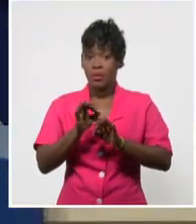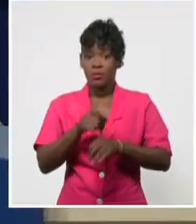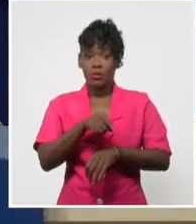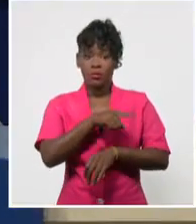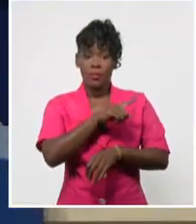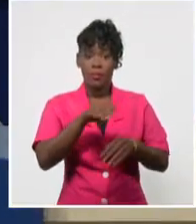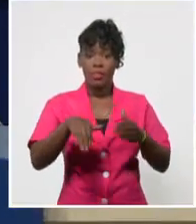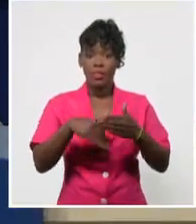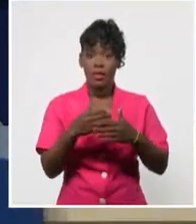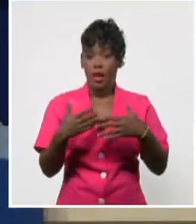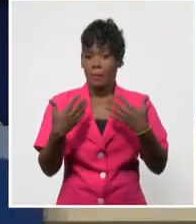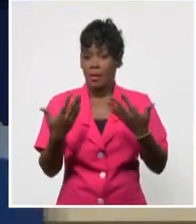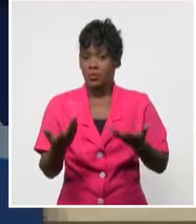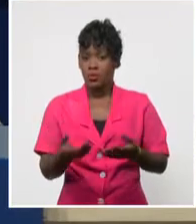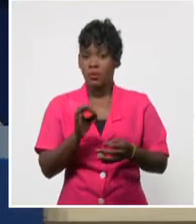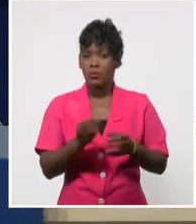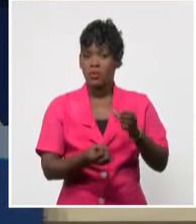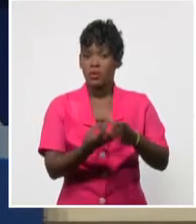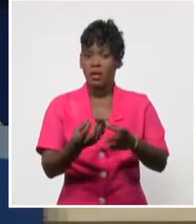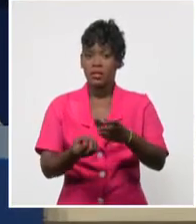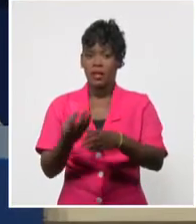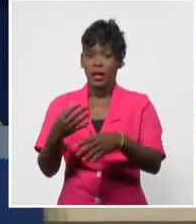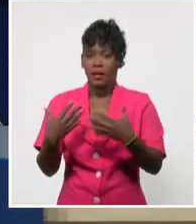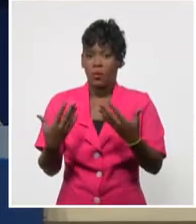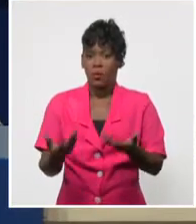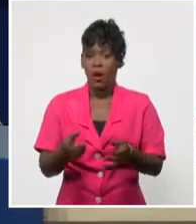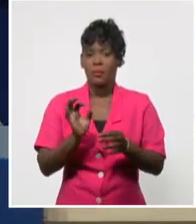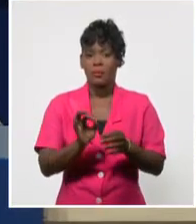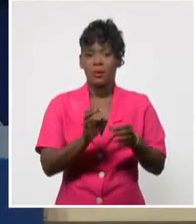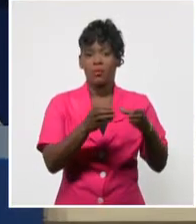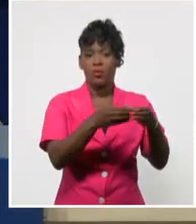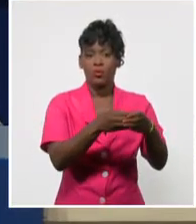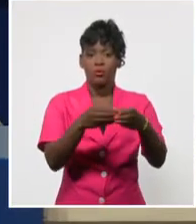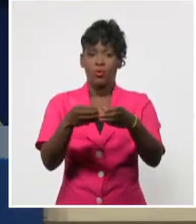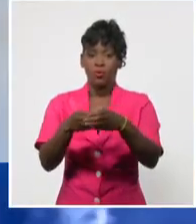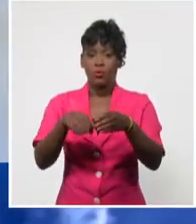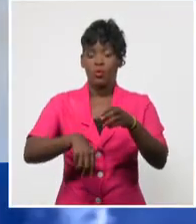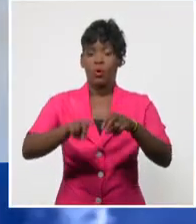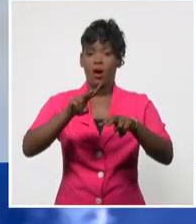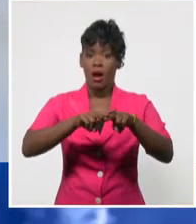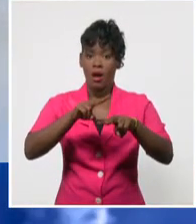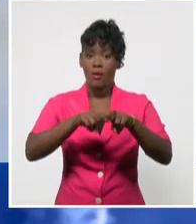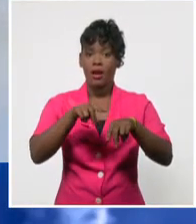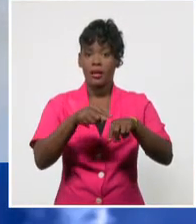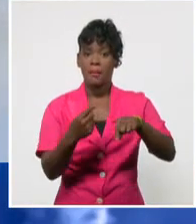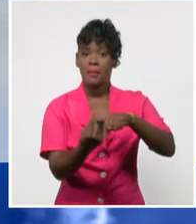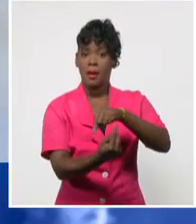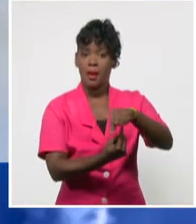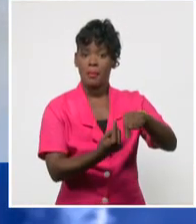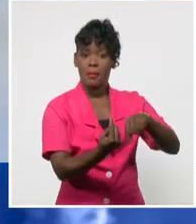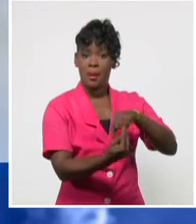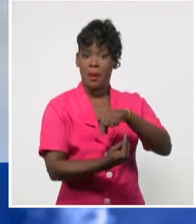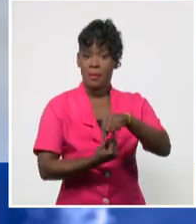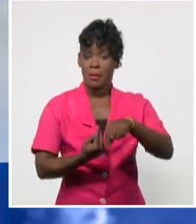2 eventos de transmisión existentes, ambos en La Habana. Hasta la fecha, la mayor de las Antillas